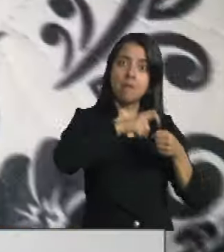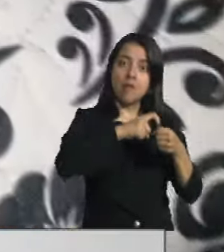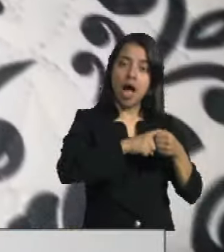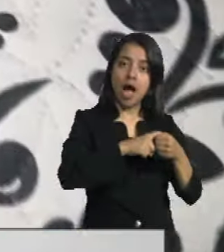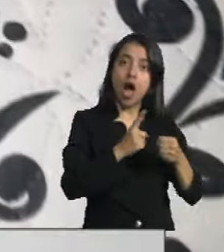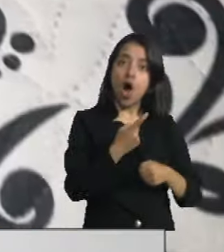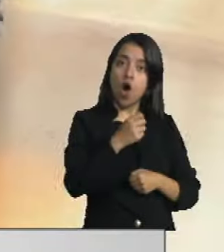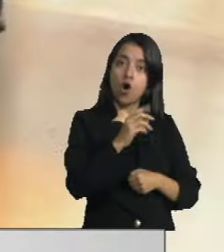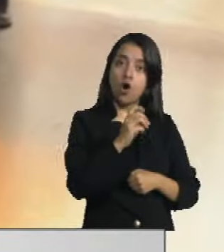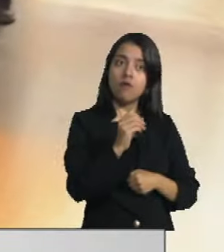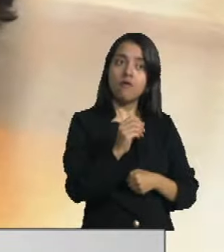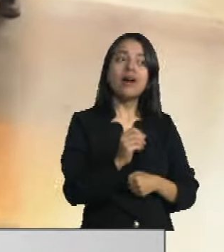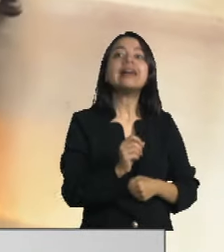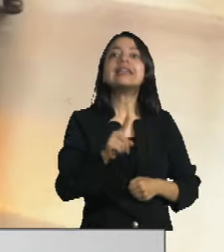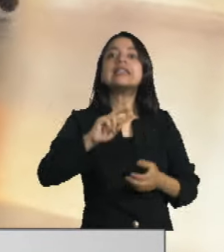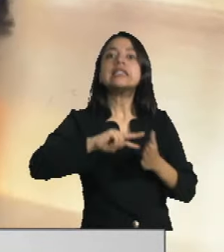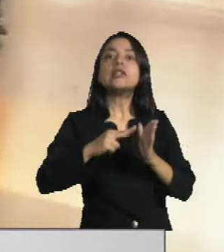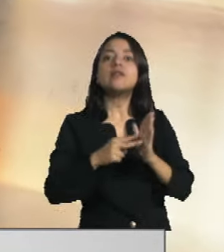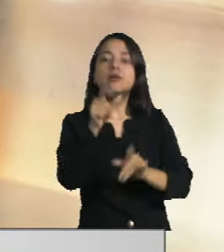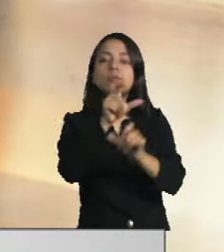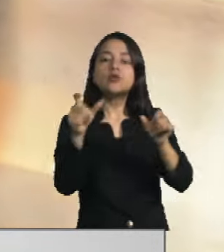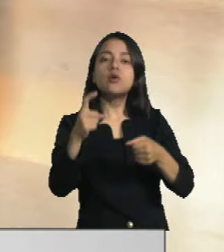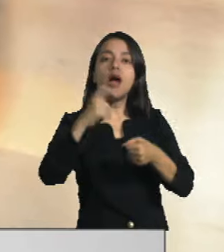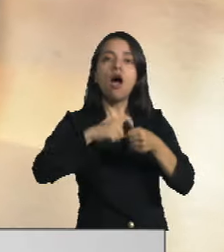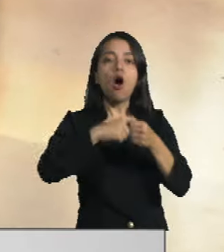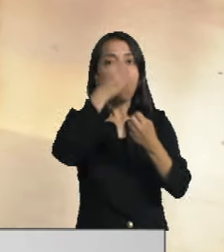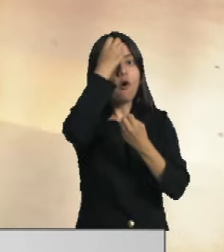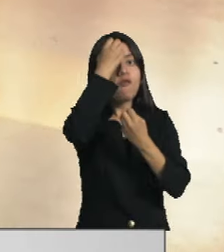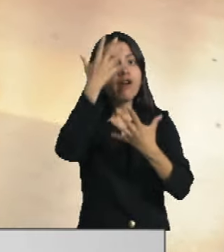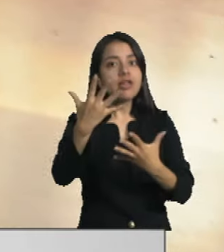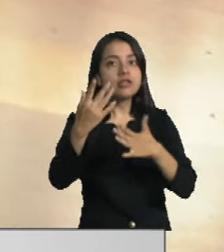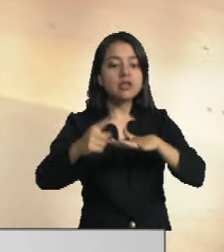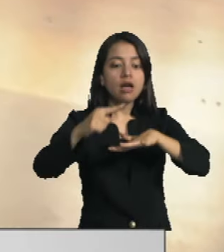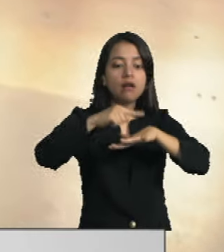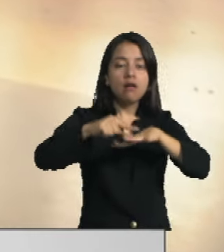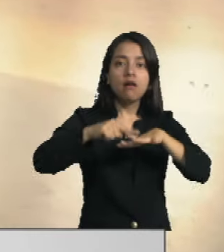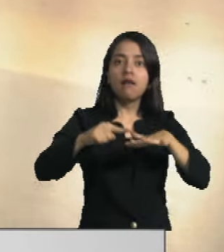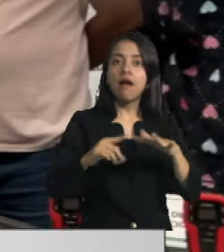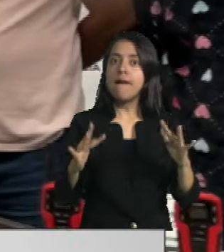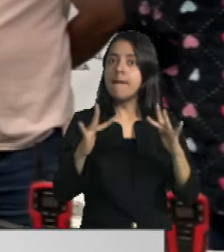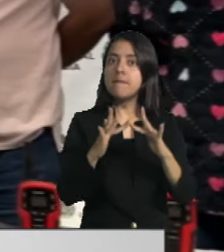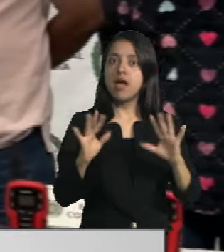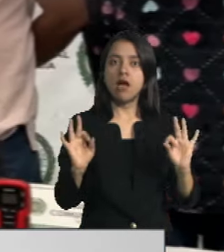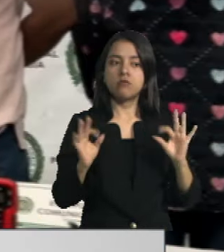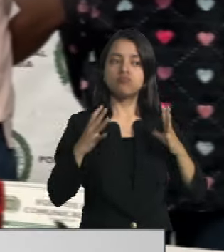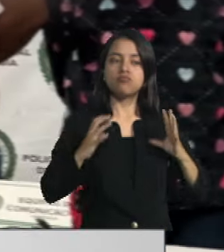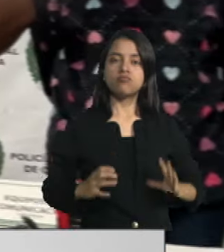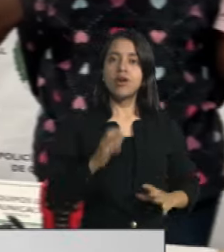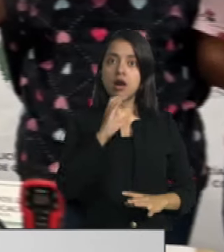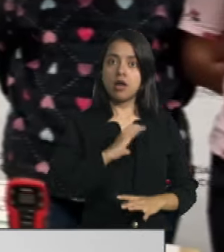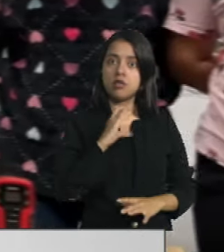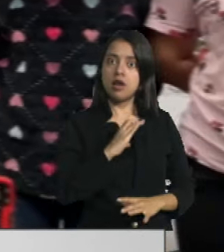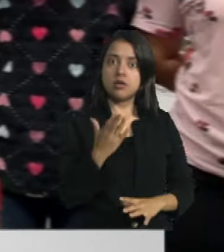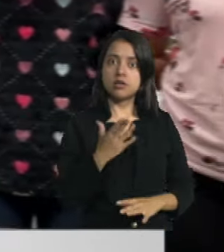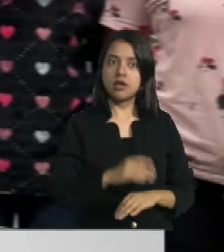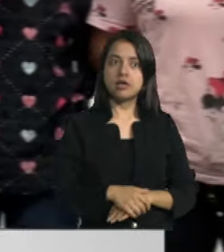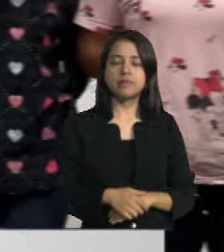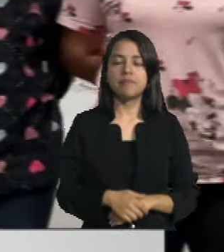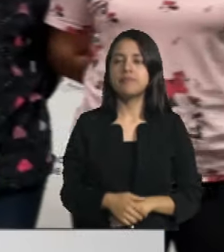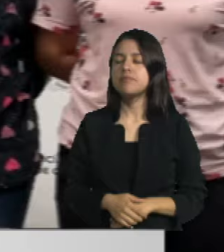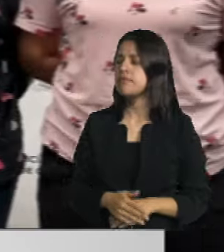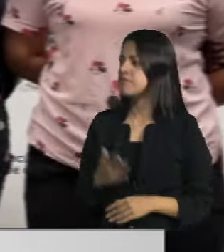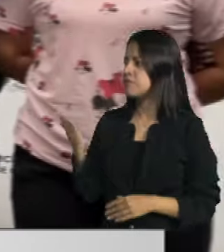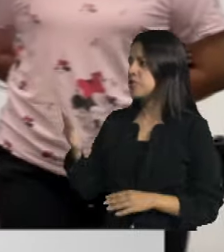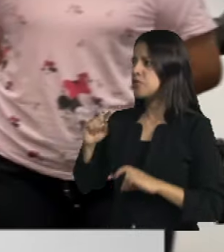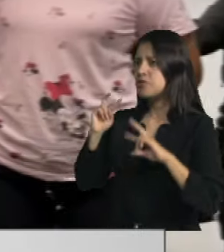criminal focalizado que afectaba a los municipios de Armenia, Mantequilla, Ebéjico y Heliconia. ¿Cómo fue el trabajo de investigación para